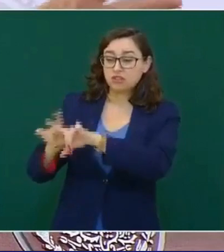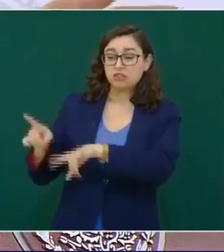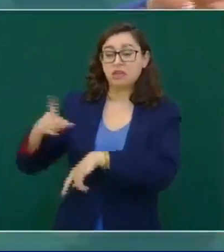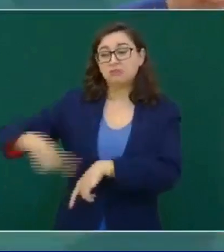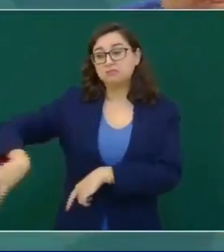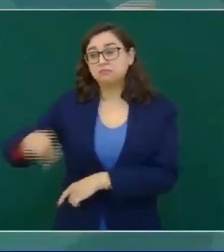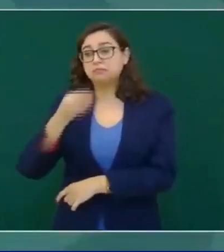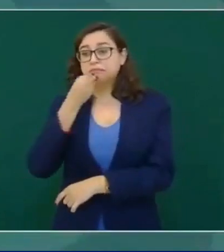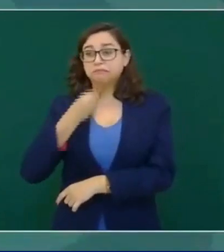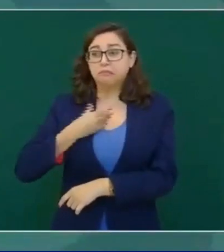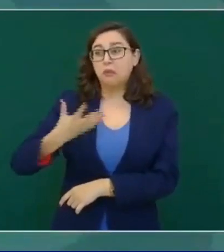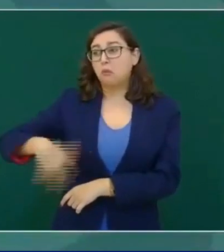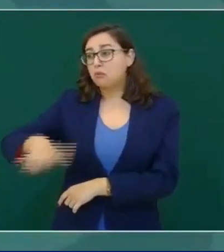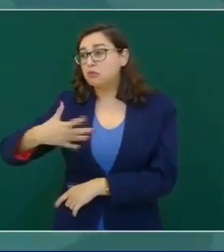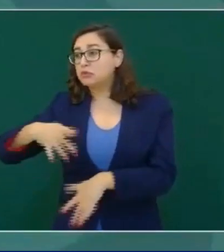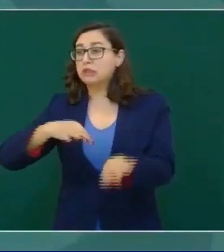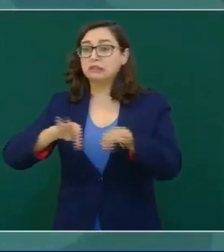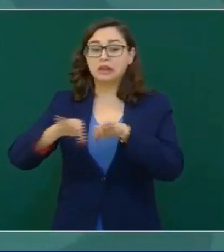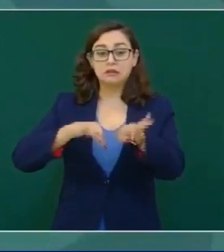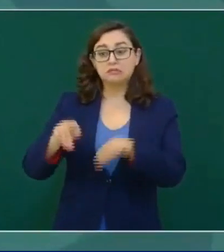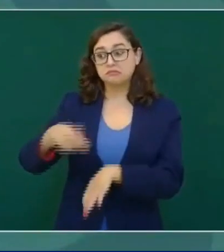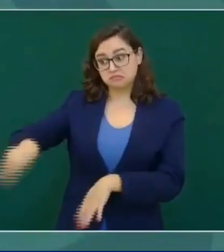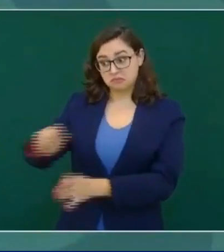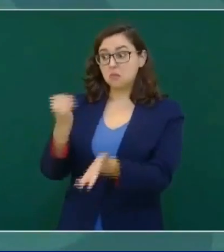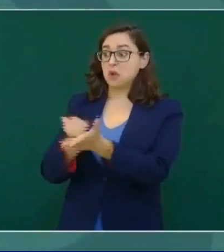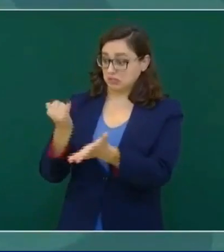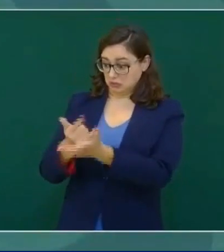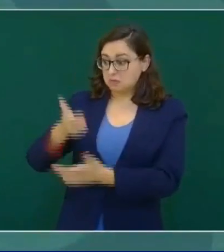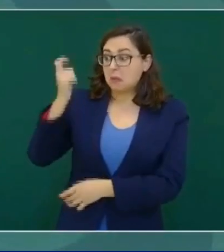vida como pueden en la calle,